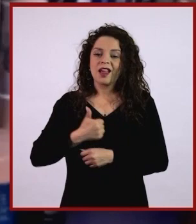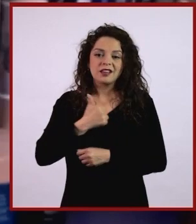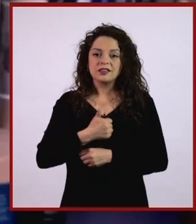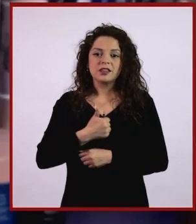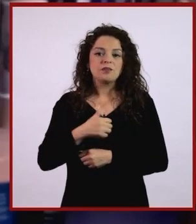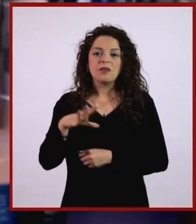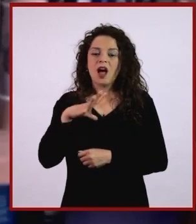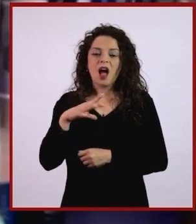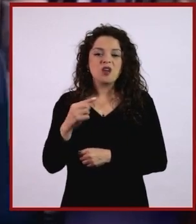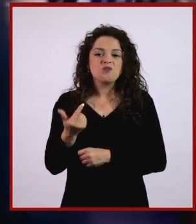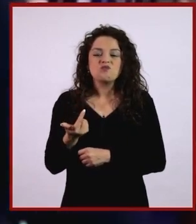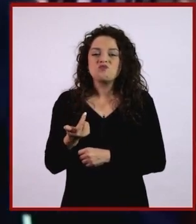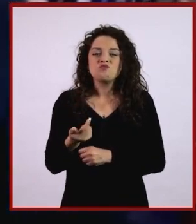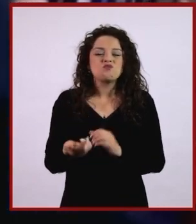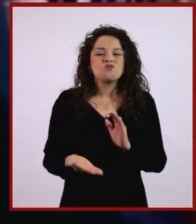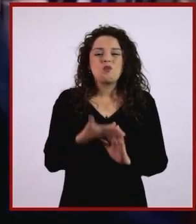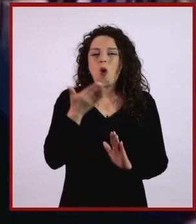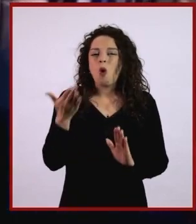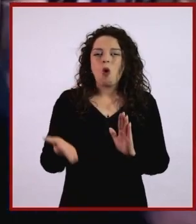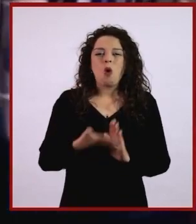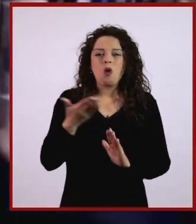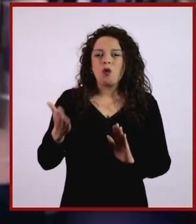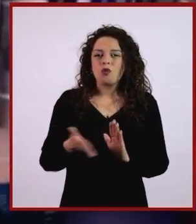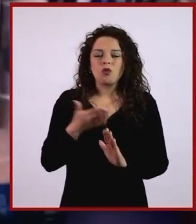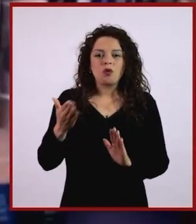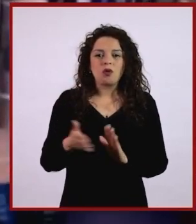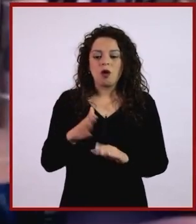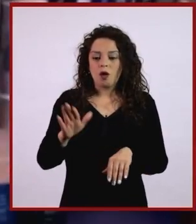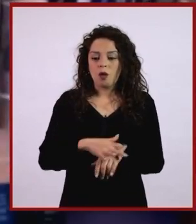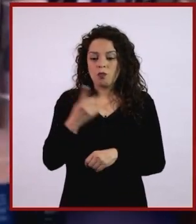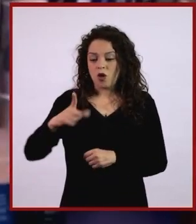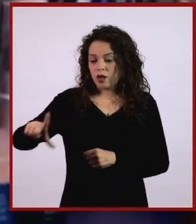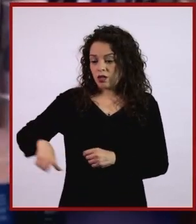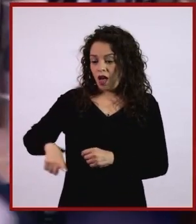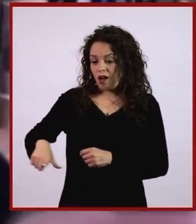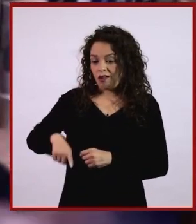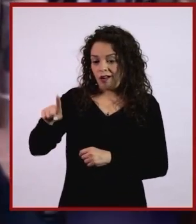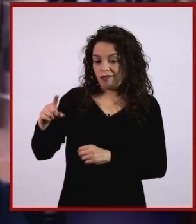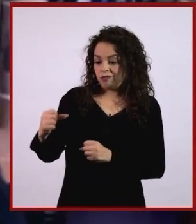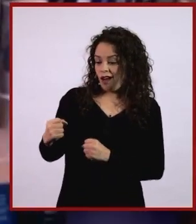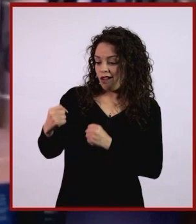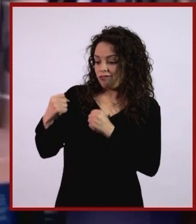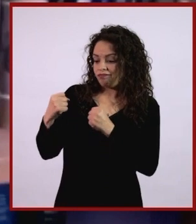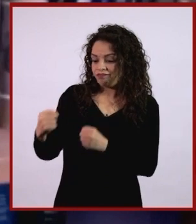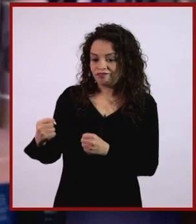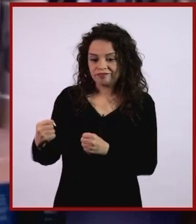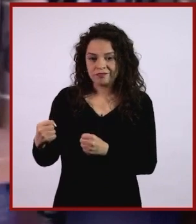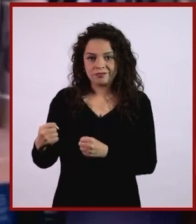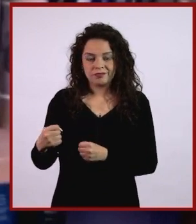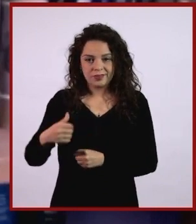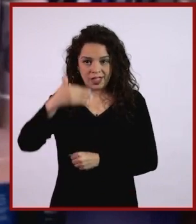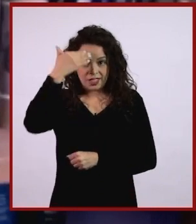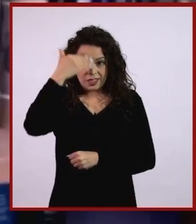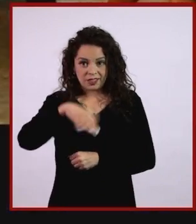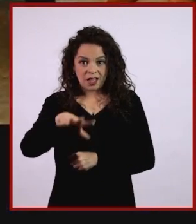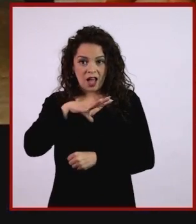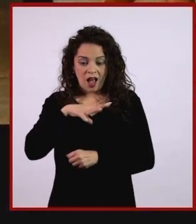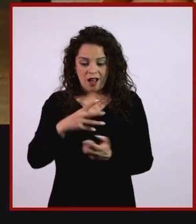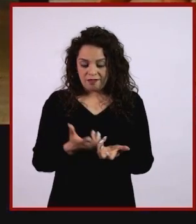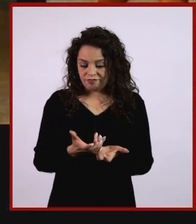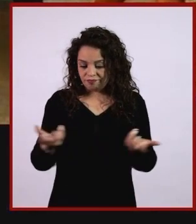la cohesión social en México por estas razones históricas, ¿no? Tuvimos tres, un gobierno colonial que distinguía entre las castas, que